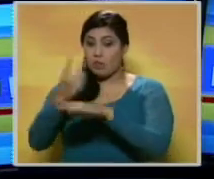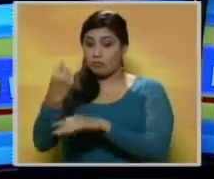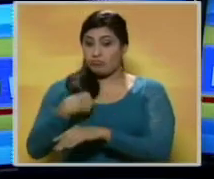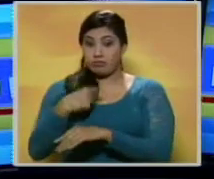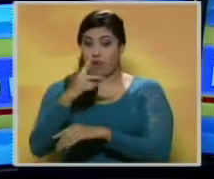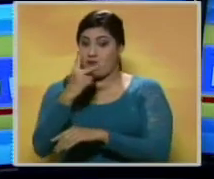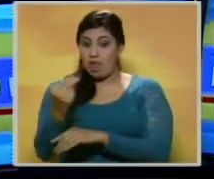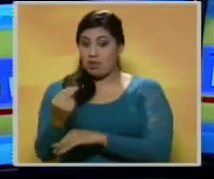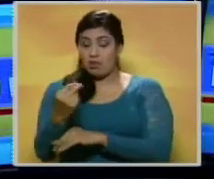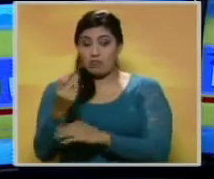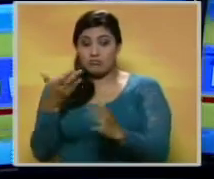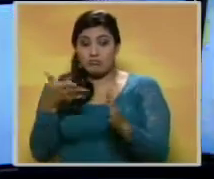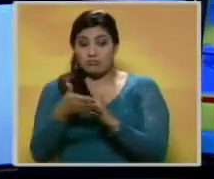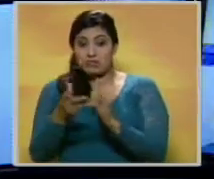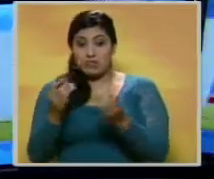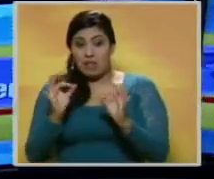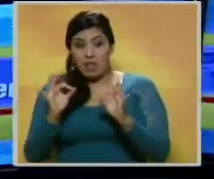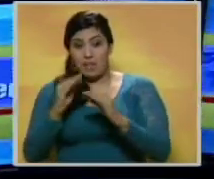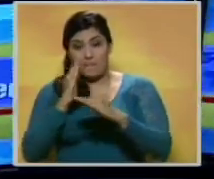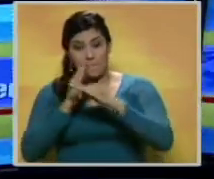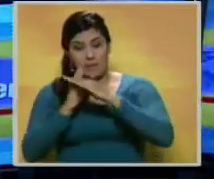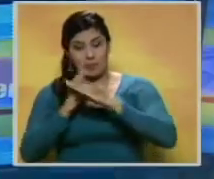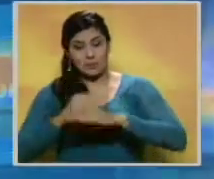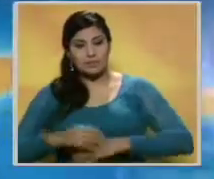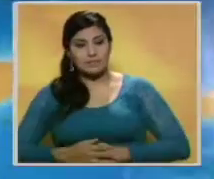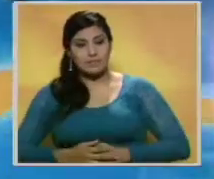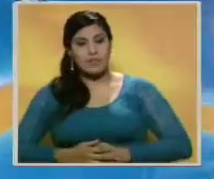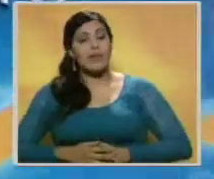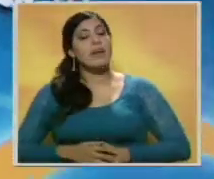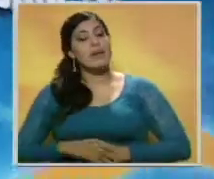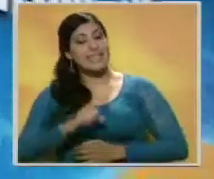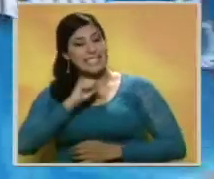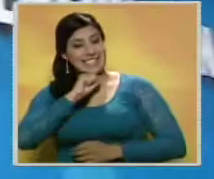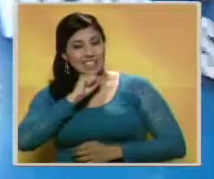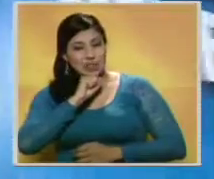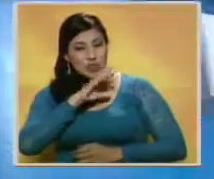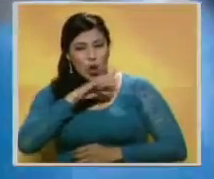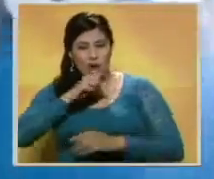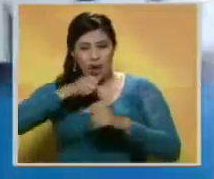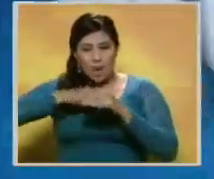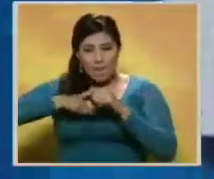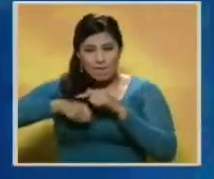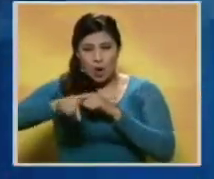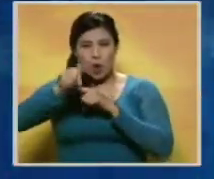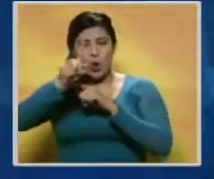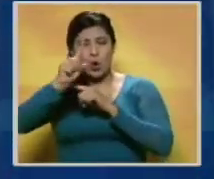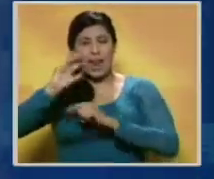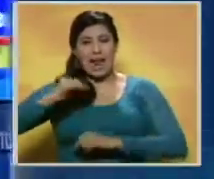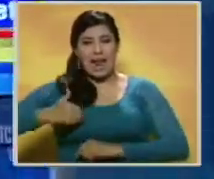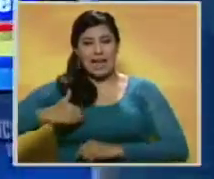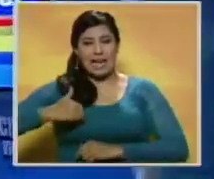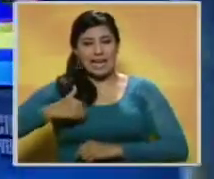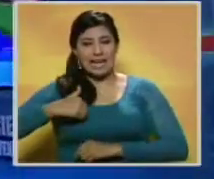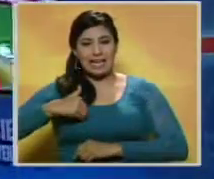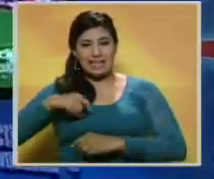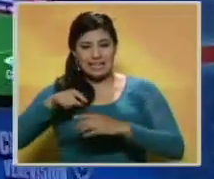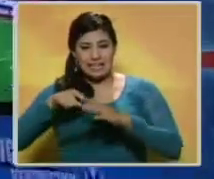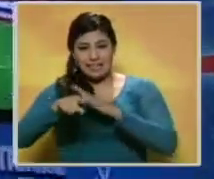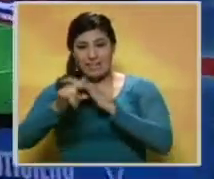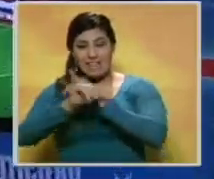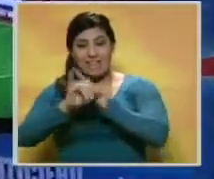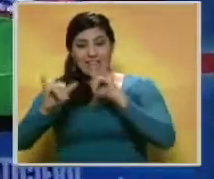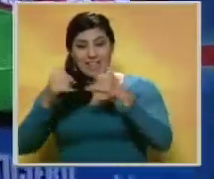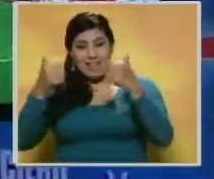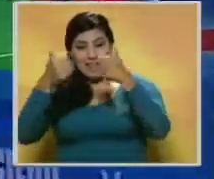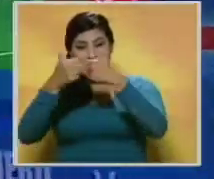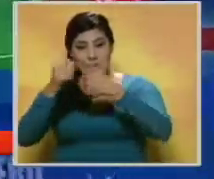se retracta de estas palabras. Vamos a hacer una breve pausa. Amigos, histórica goleada. Argentina se metió en la final de